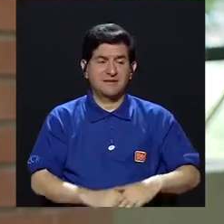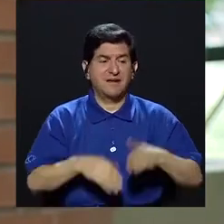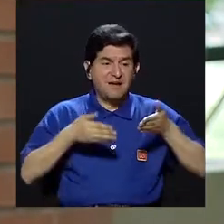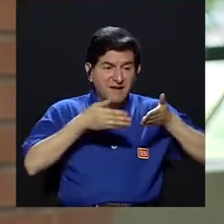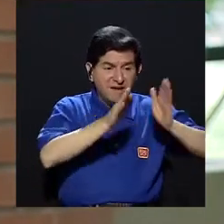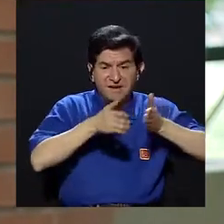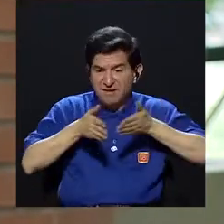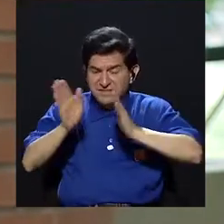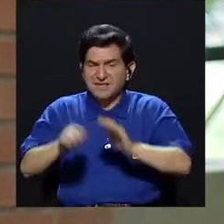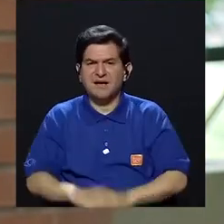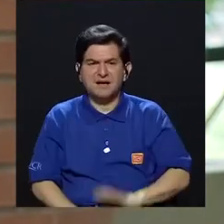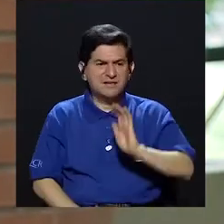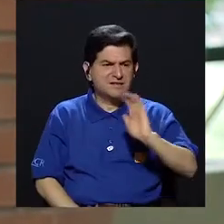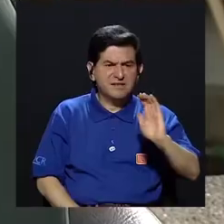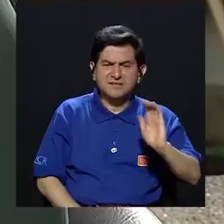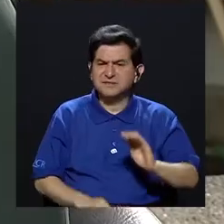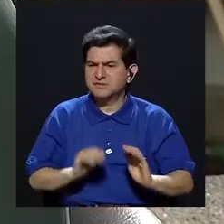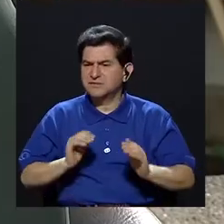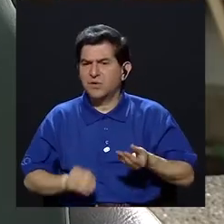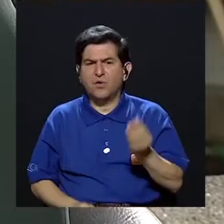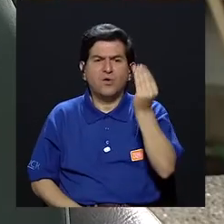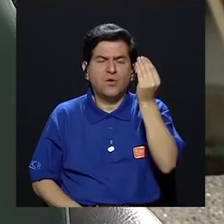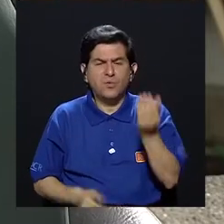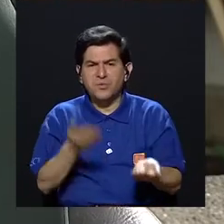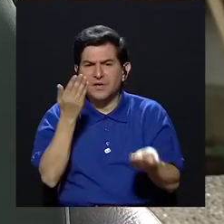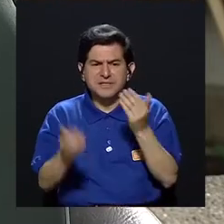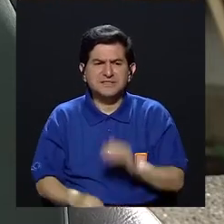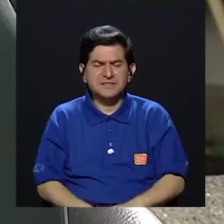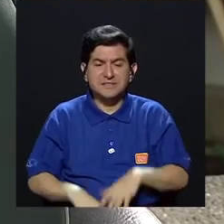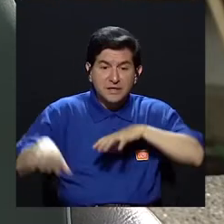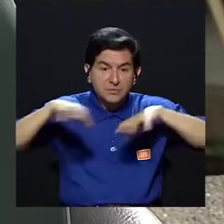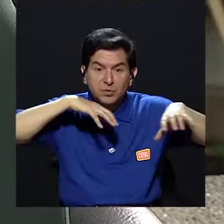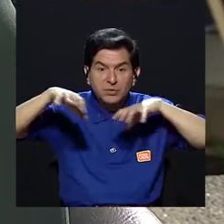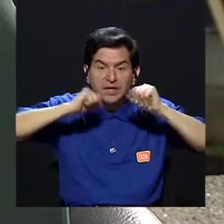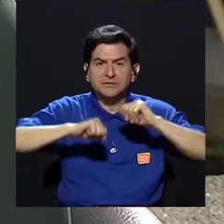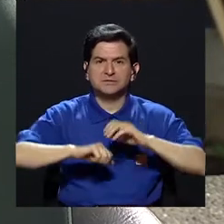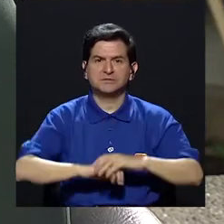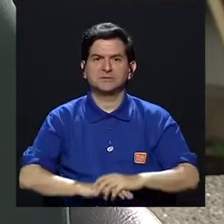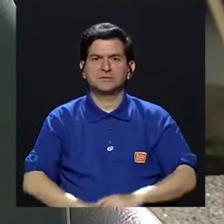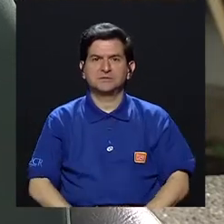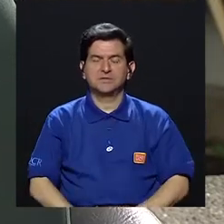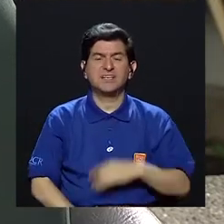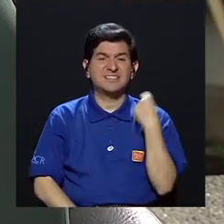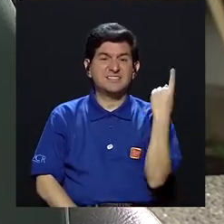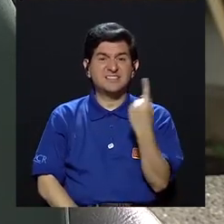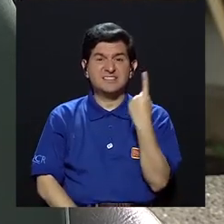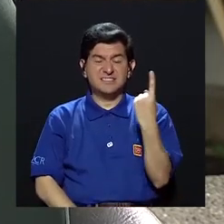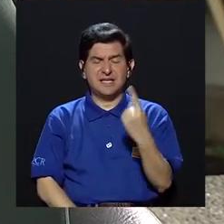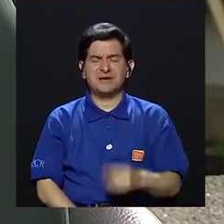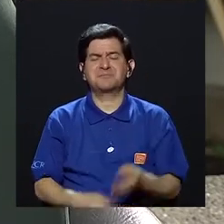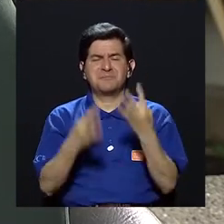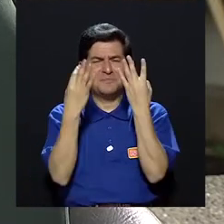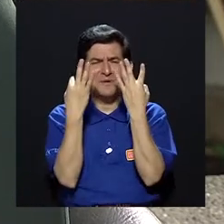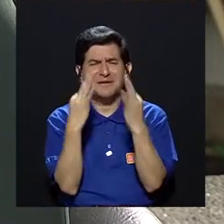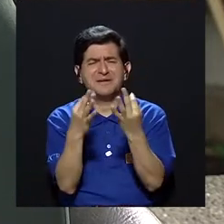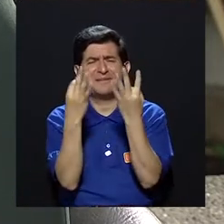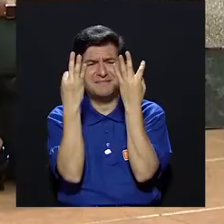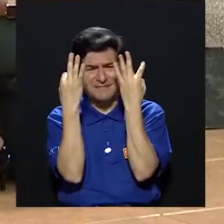las calles los chicos andan y hay mucho tránsito, entonces siempre